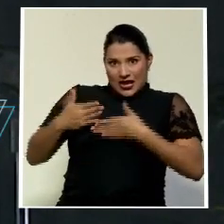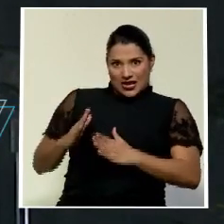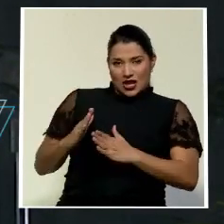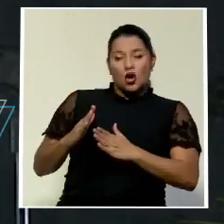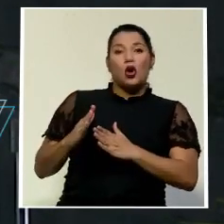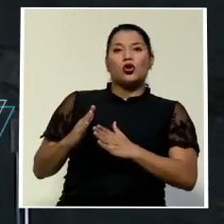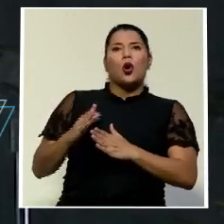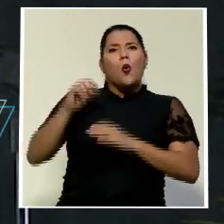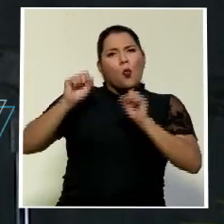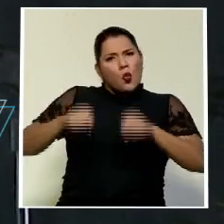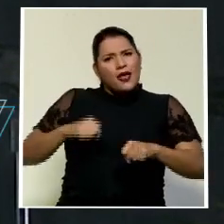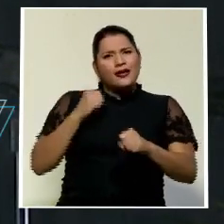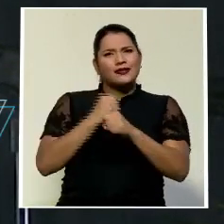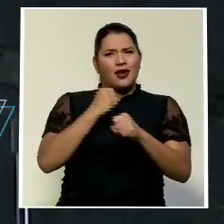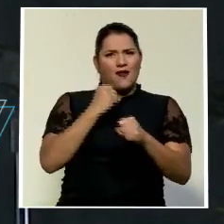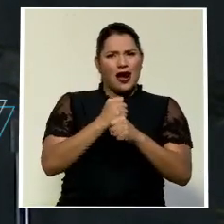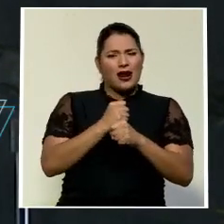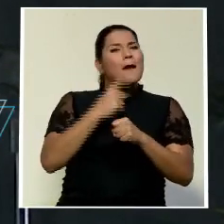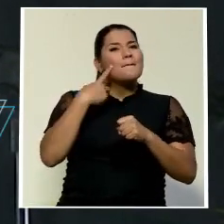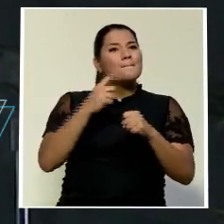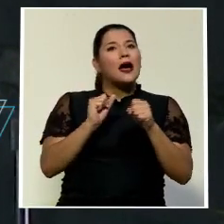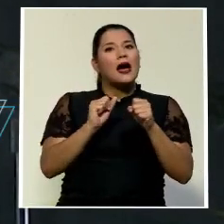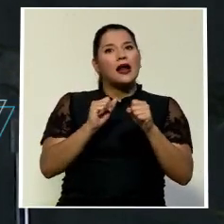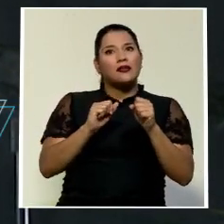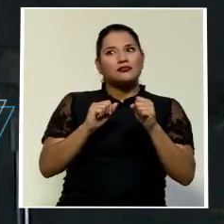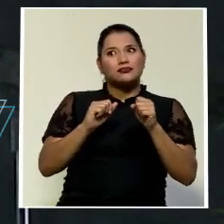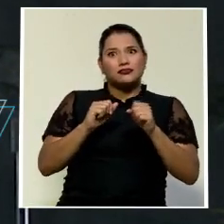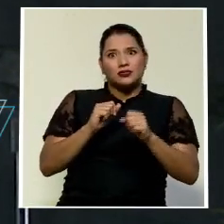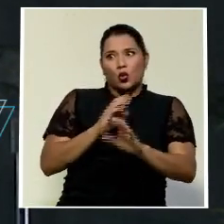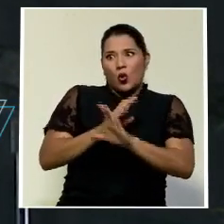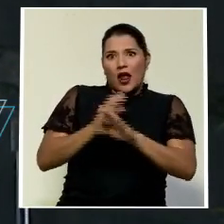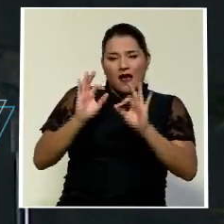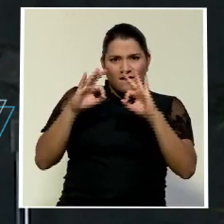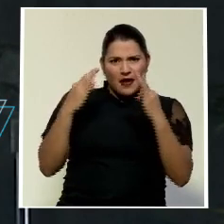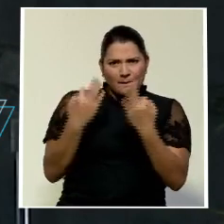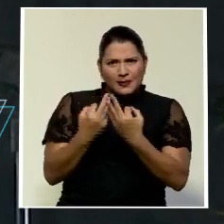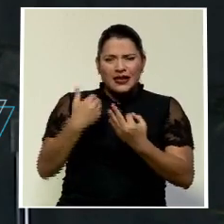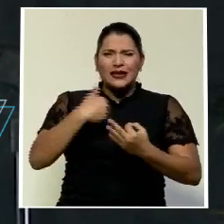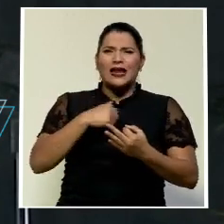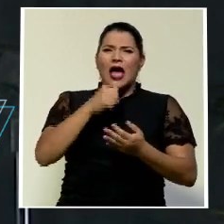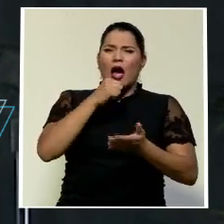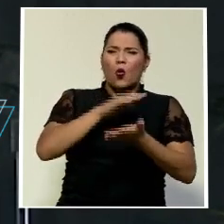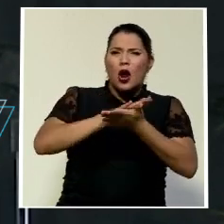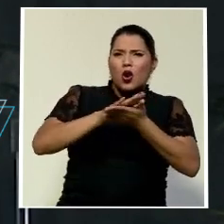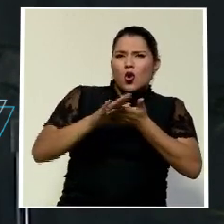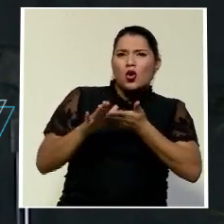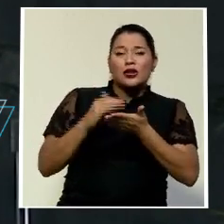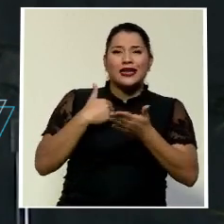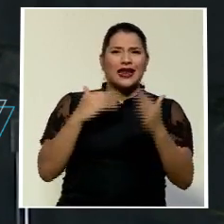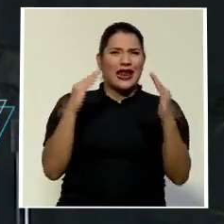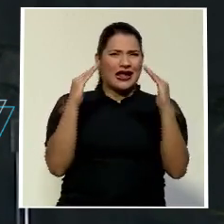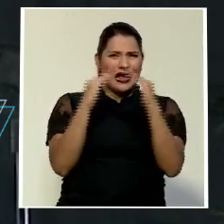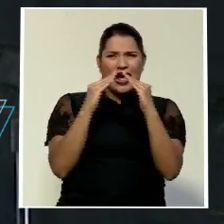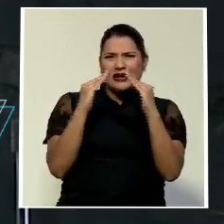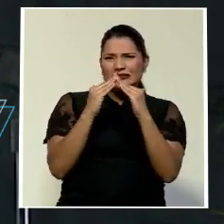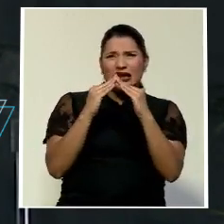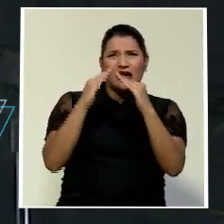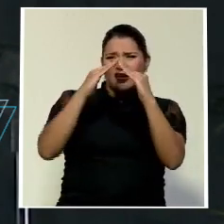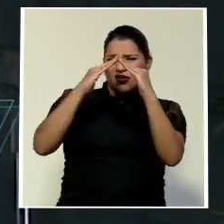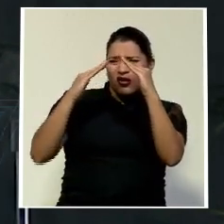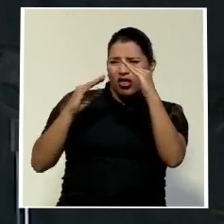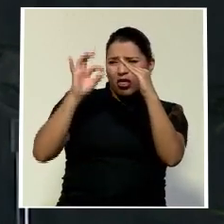sacar adelante a sus hijos e hijas, tener agua potable y un techo digno en lugar de uno lleno de latas